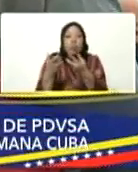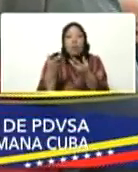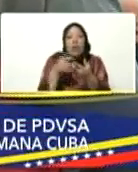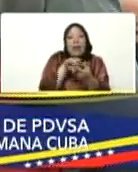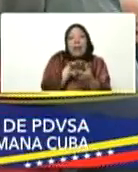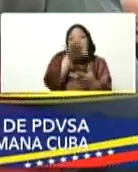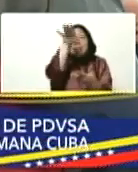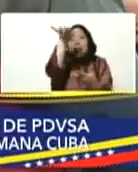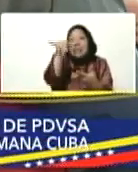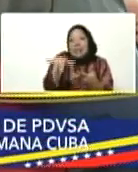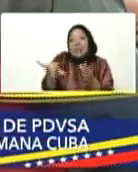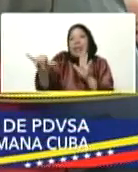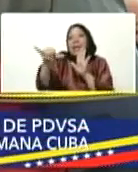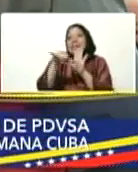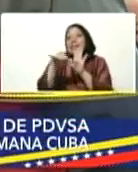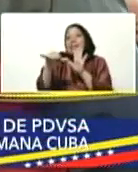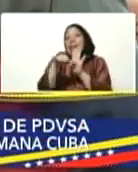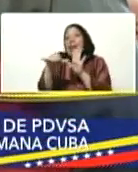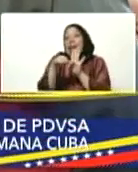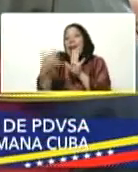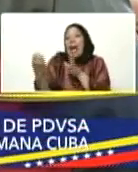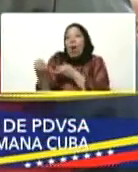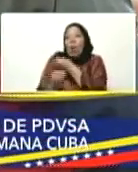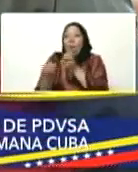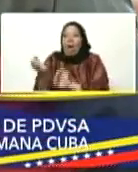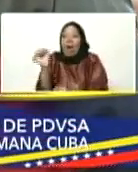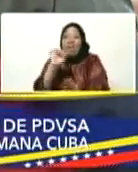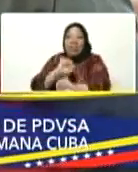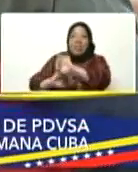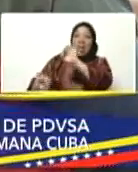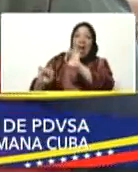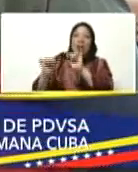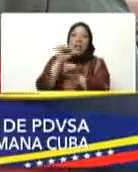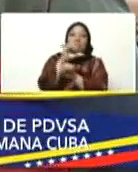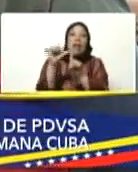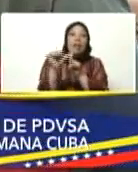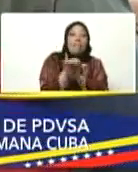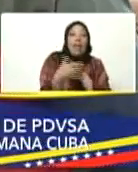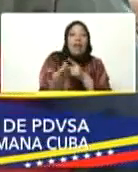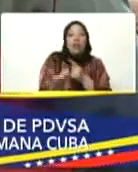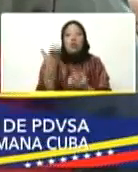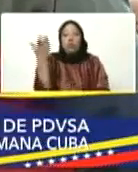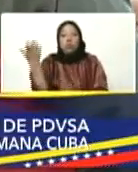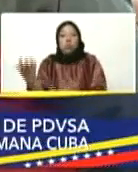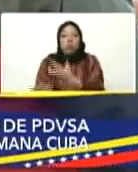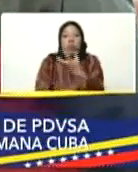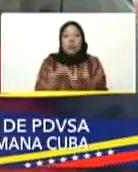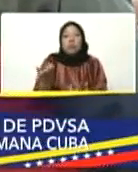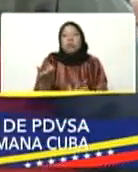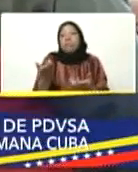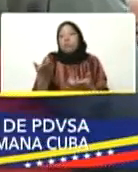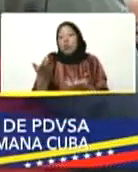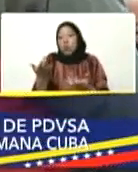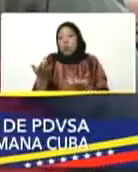amenazados con el incendio. Allí nos conseguimos barreras desde el punto de vista